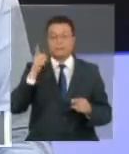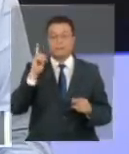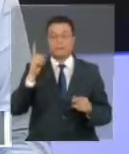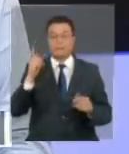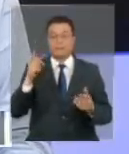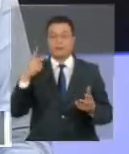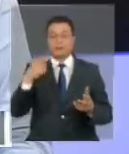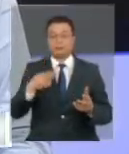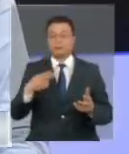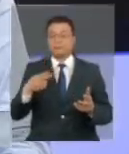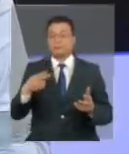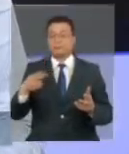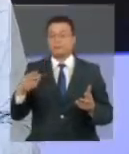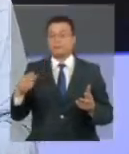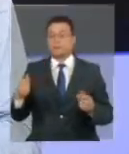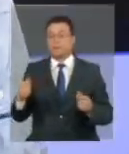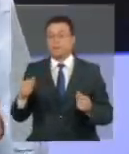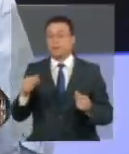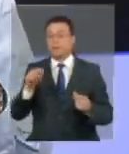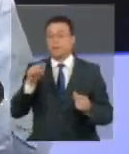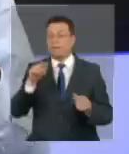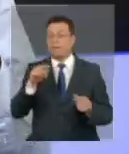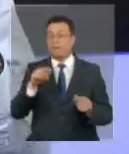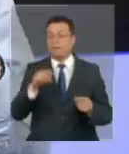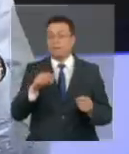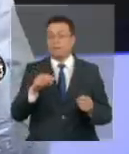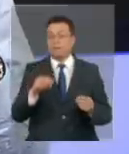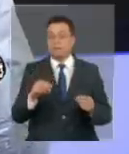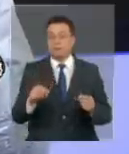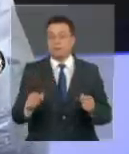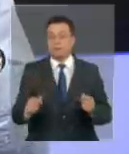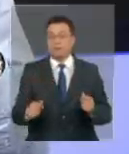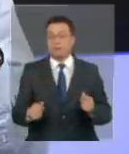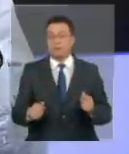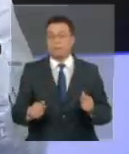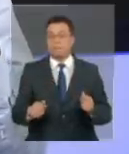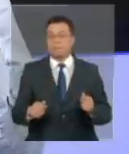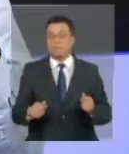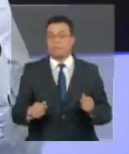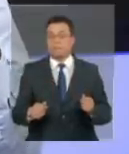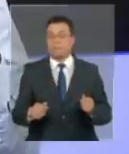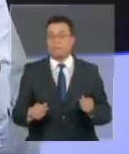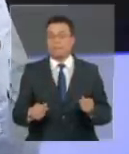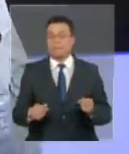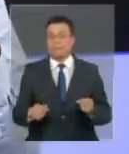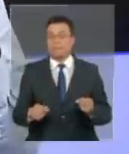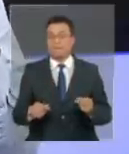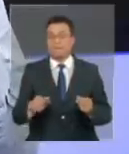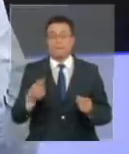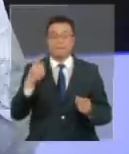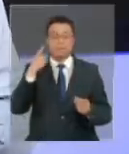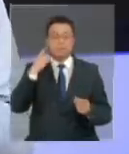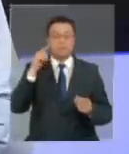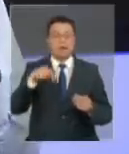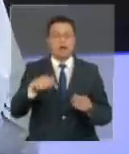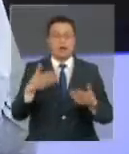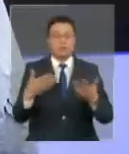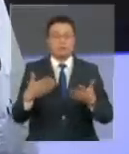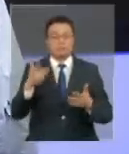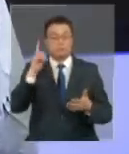la calidad del deporte en Recoleta, no como lo tiene hoy día el señor Jadue. Este es el estadio de Recoleta que no tiene pasto